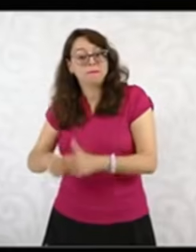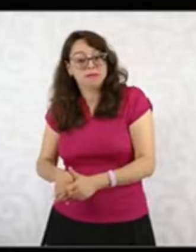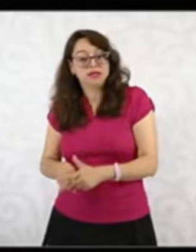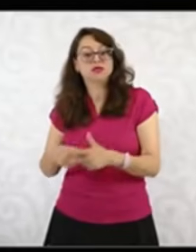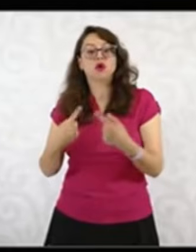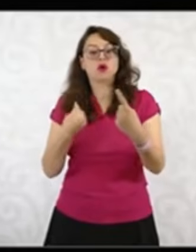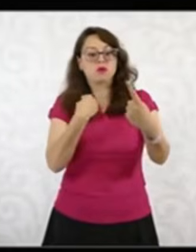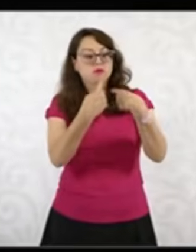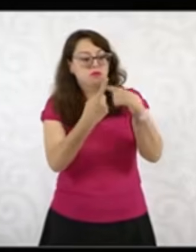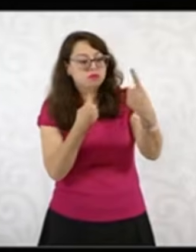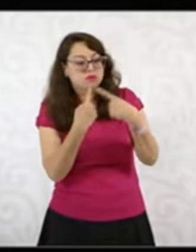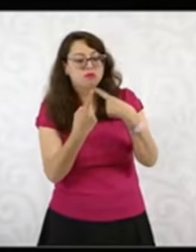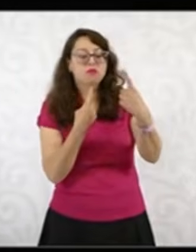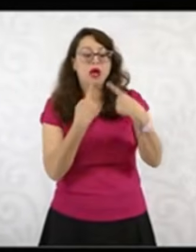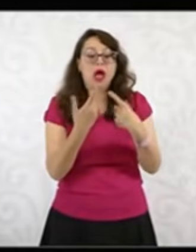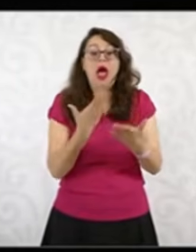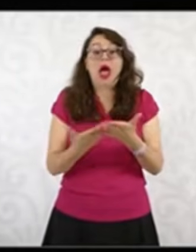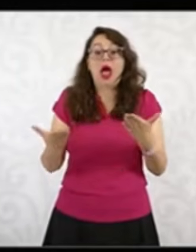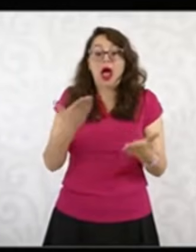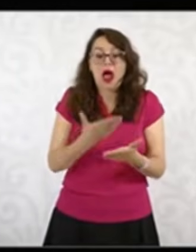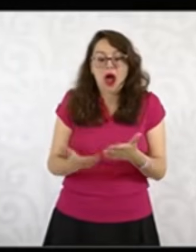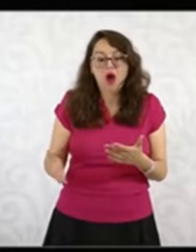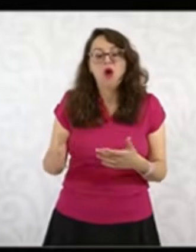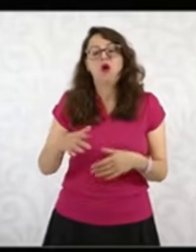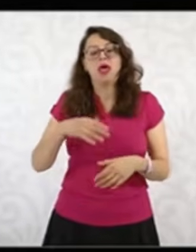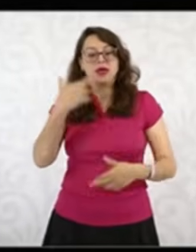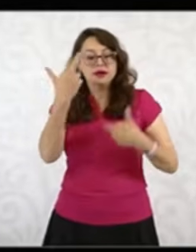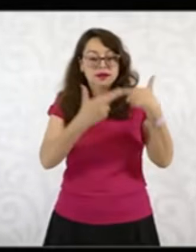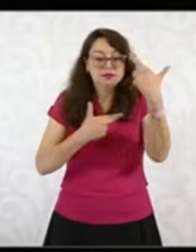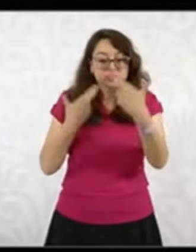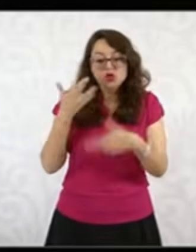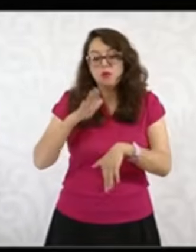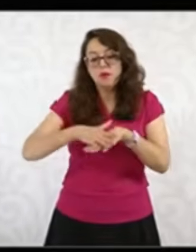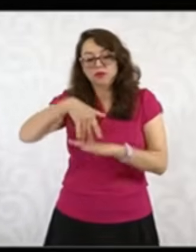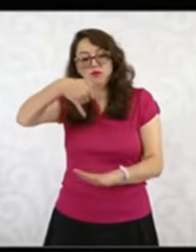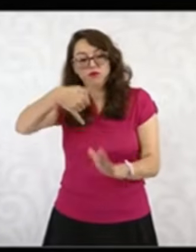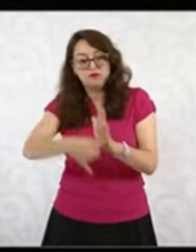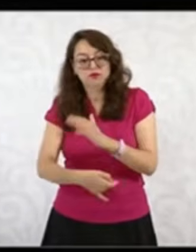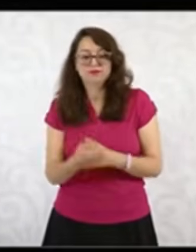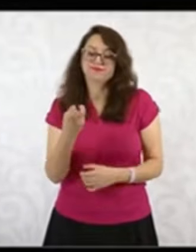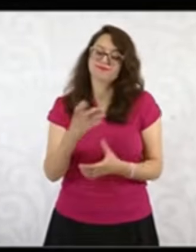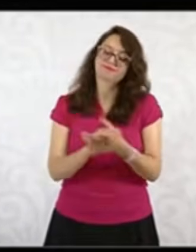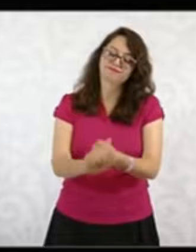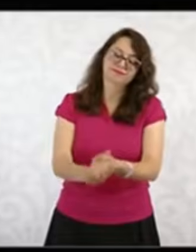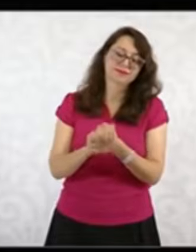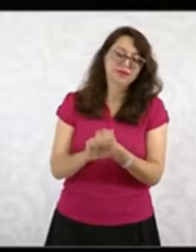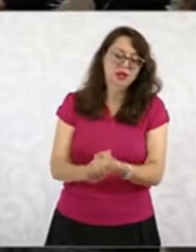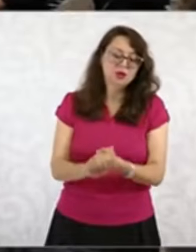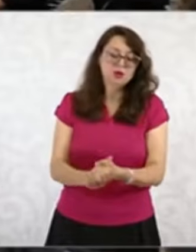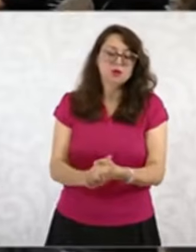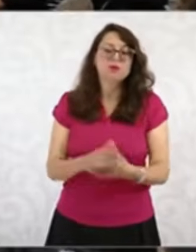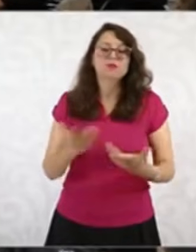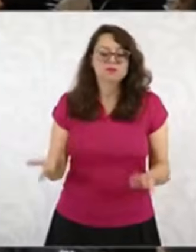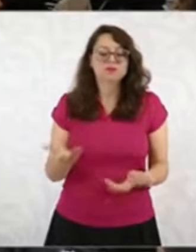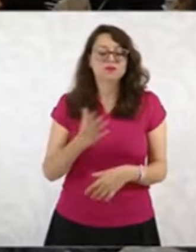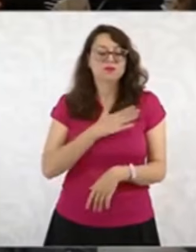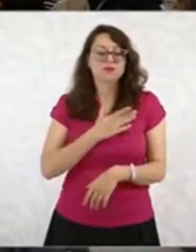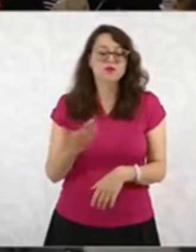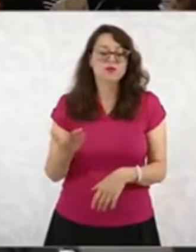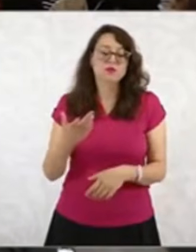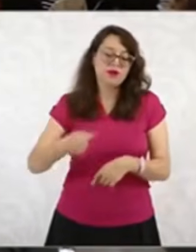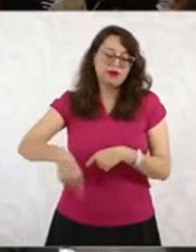conversaciones informales y ahora pues ya rondas formales de revisión. Bueno, un saludo desde Washington y que tengan buen fin de